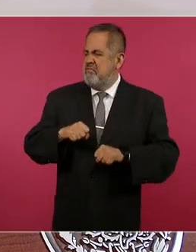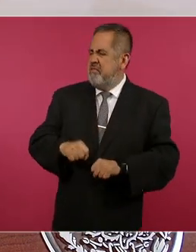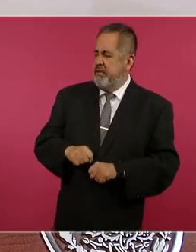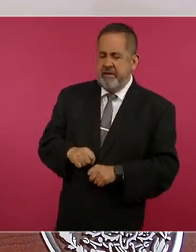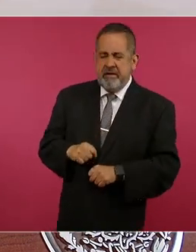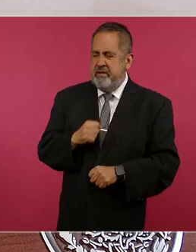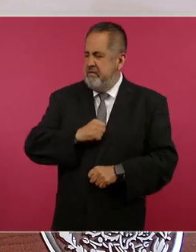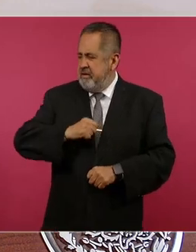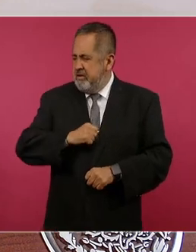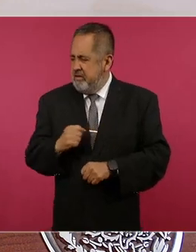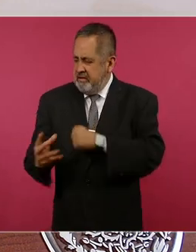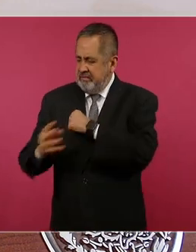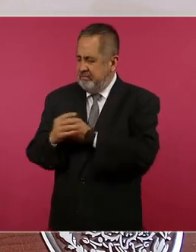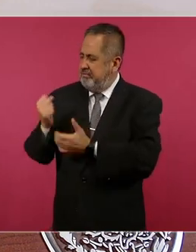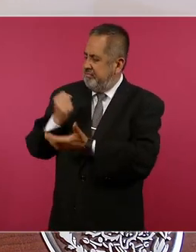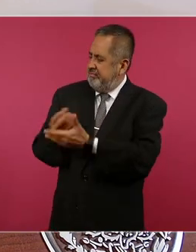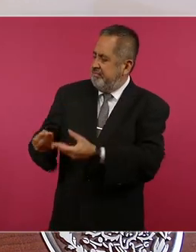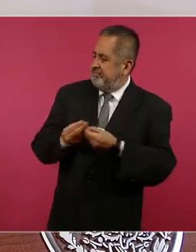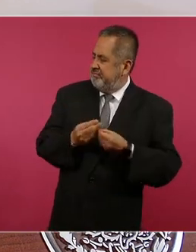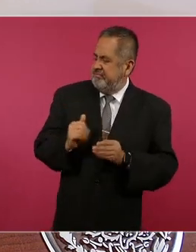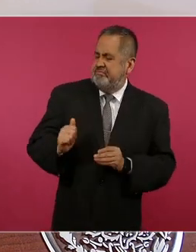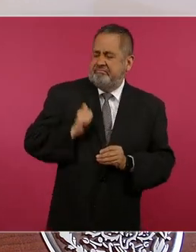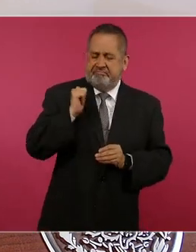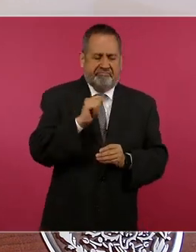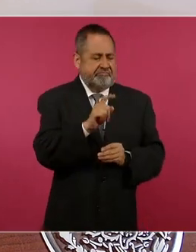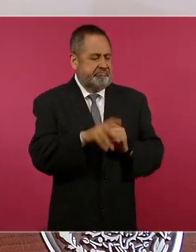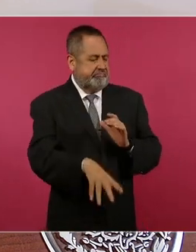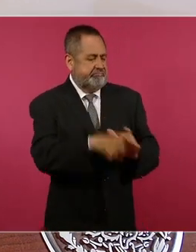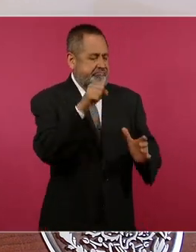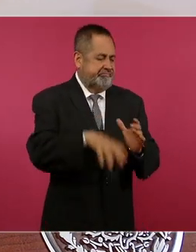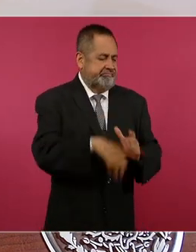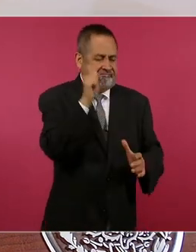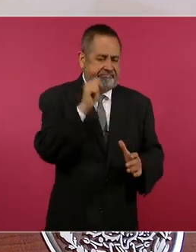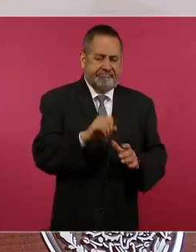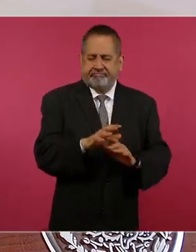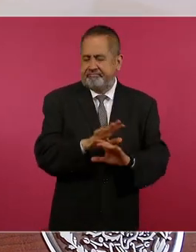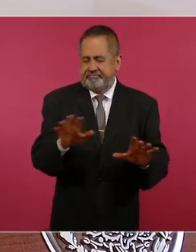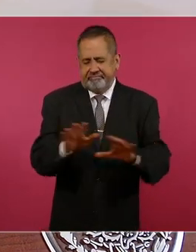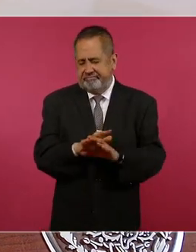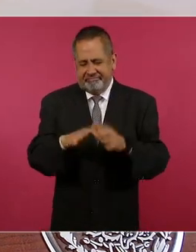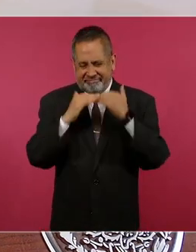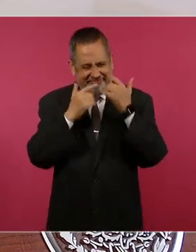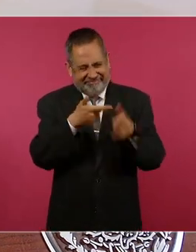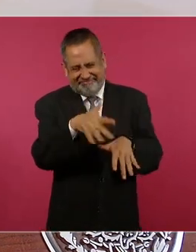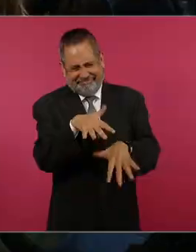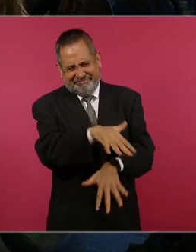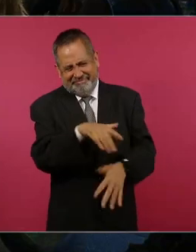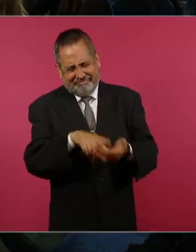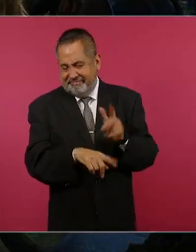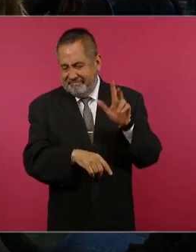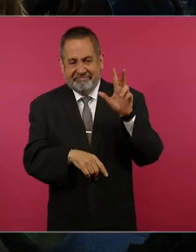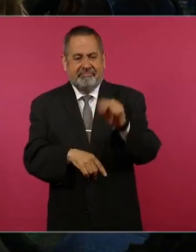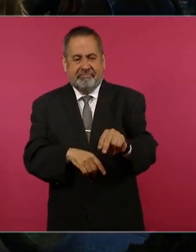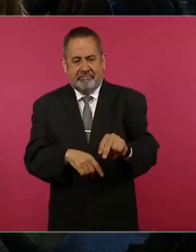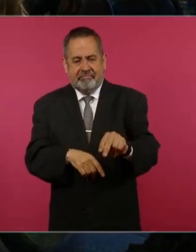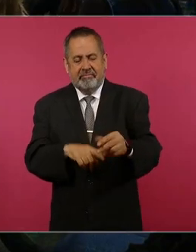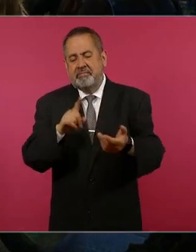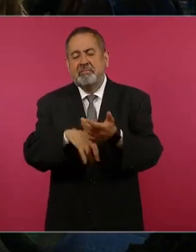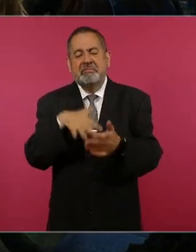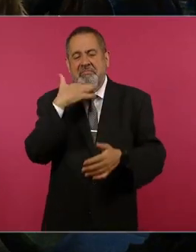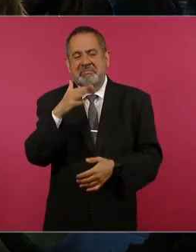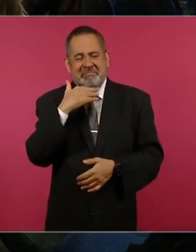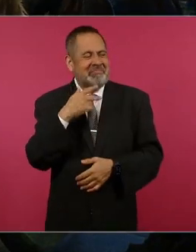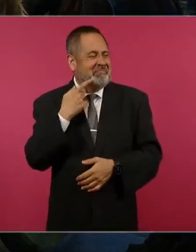misión pero rayas evidentemente noeningo, hay mucha corrupación pero no de la política.